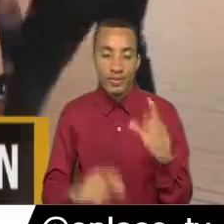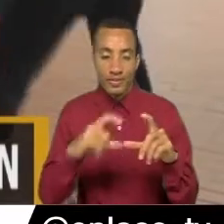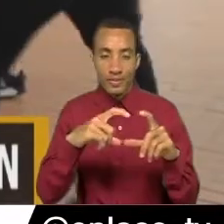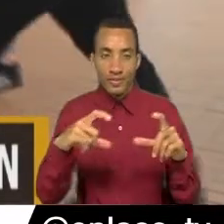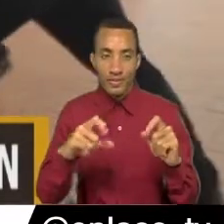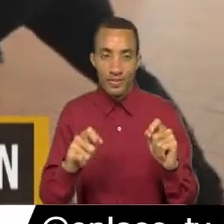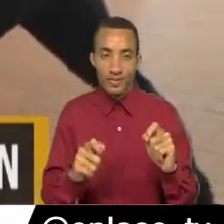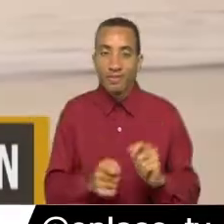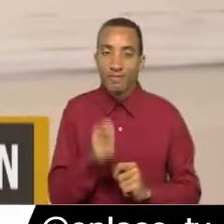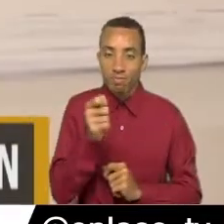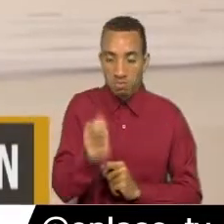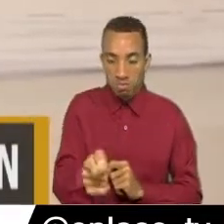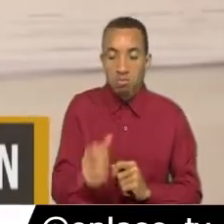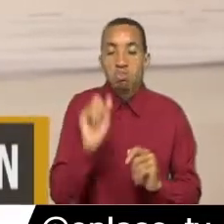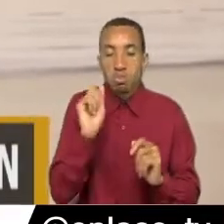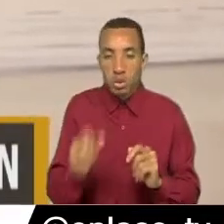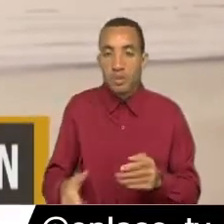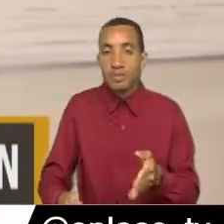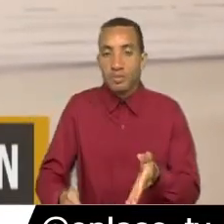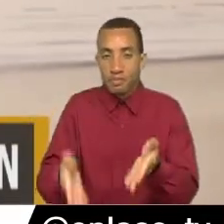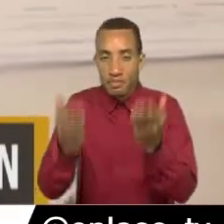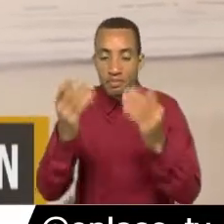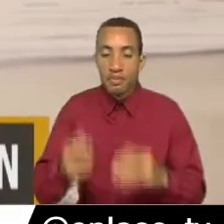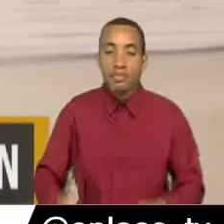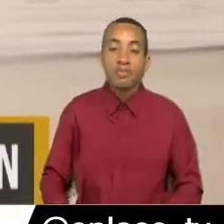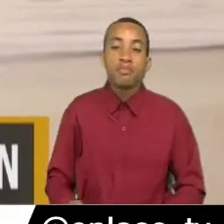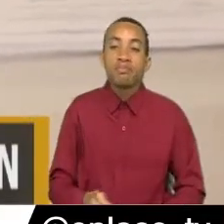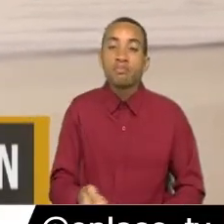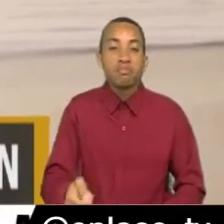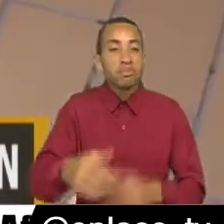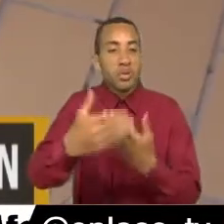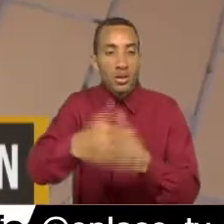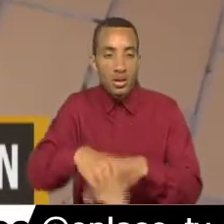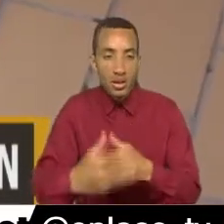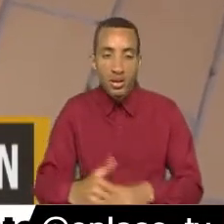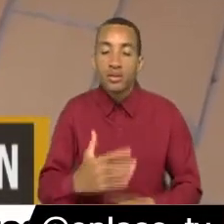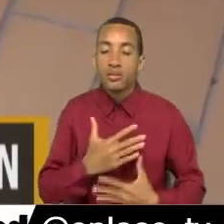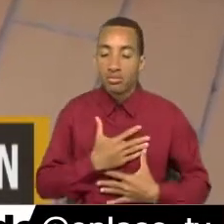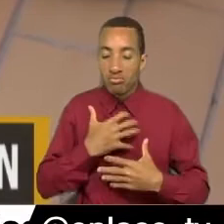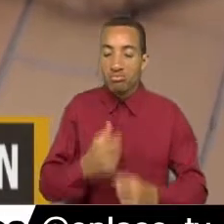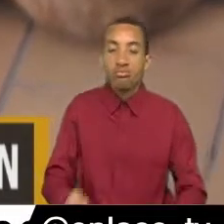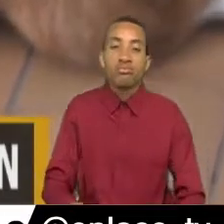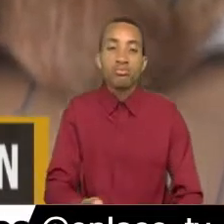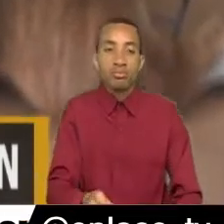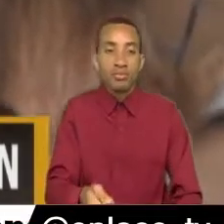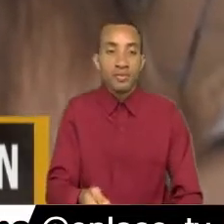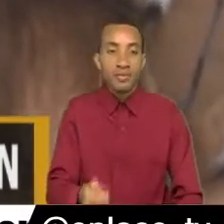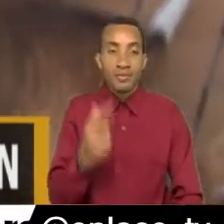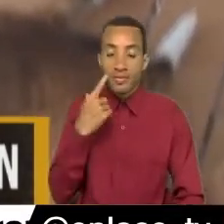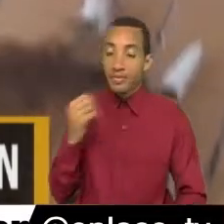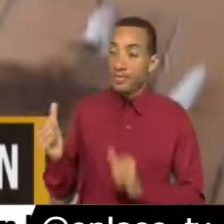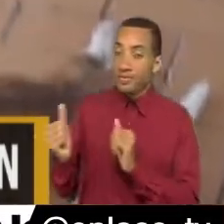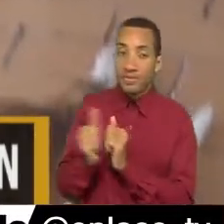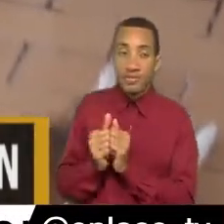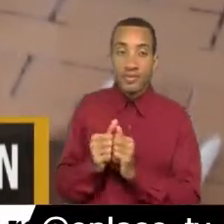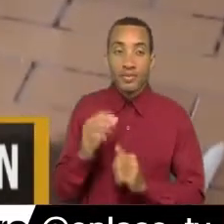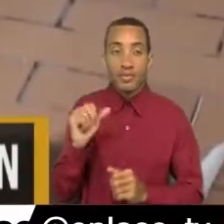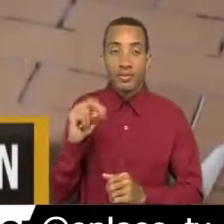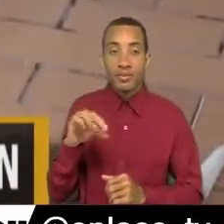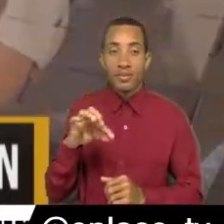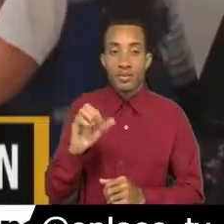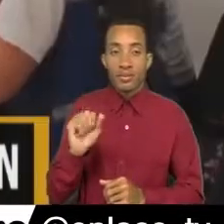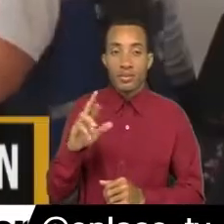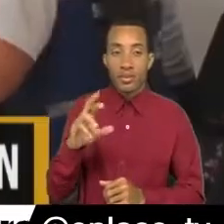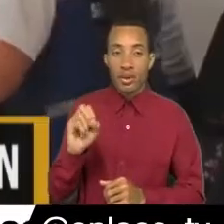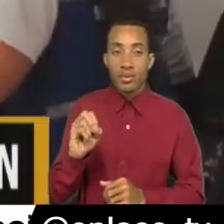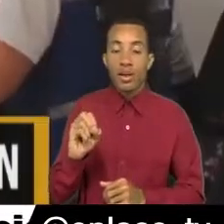movilidad y así puedan pues ser transitadas libremente con sus propietarios. Se encuentra a mi lado Amparo Trillos, ella es del área de zoonosis de la